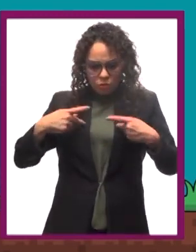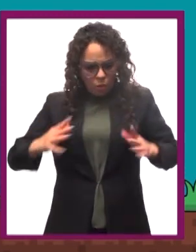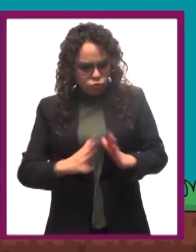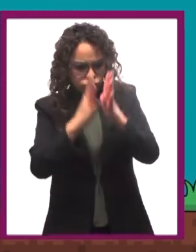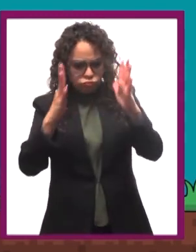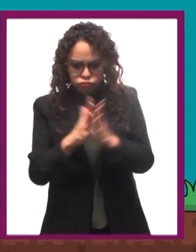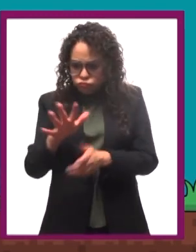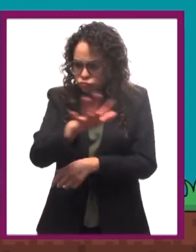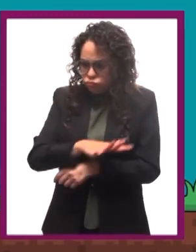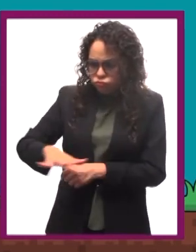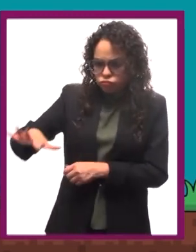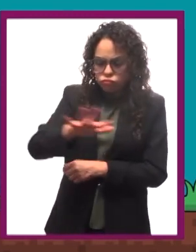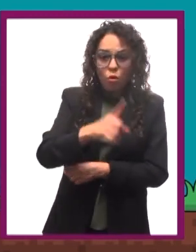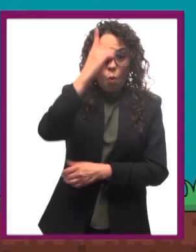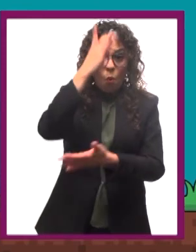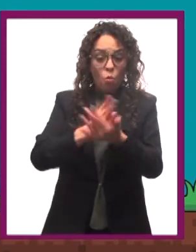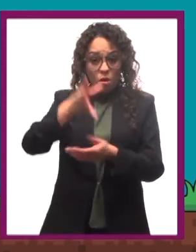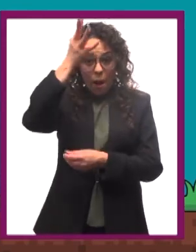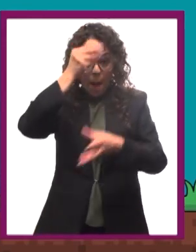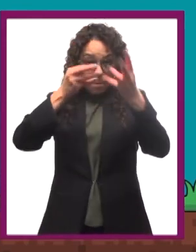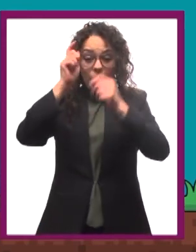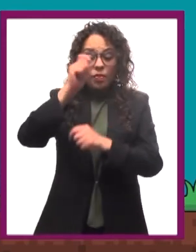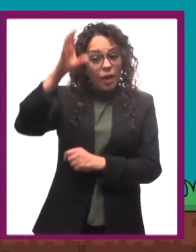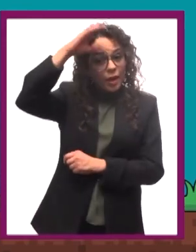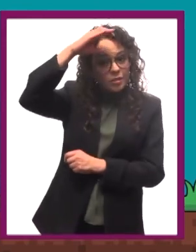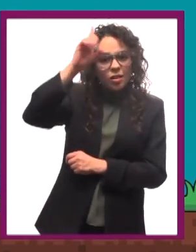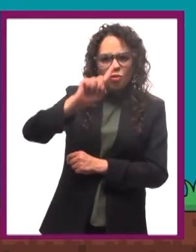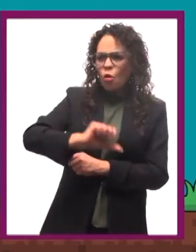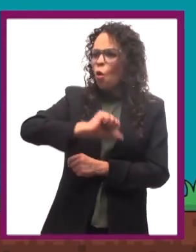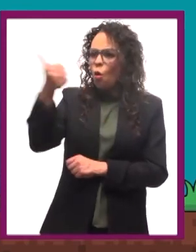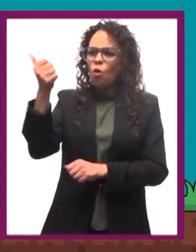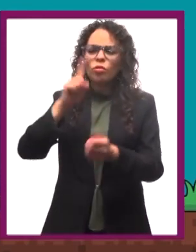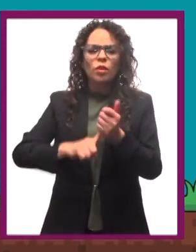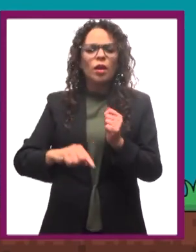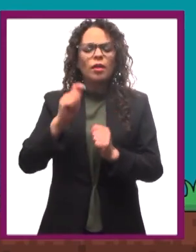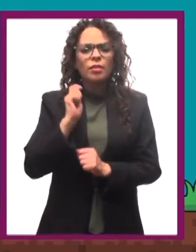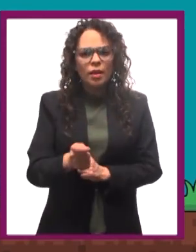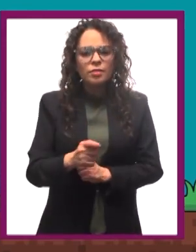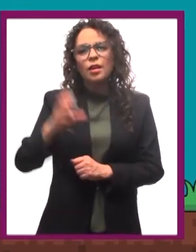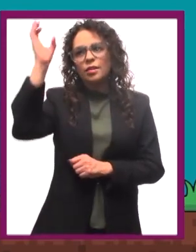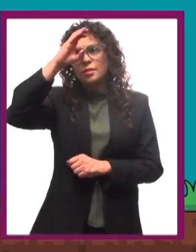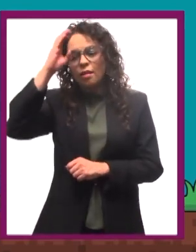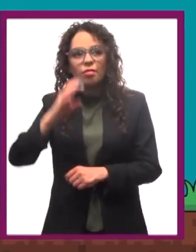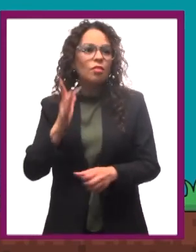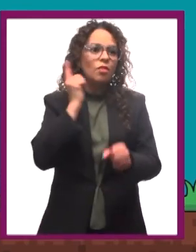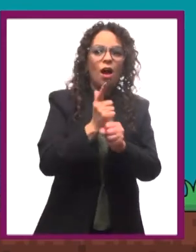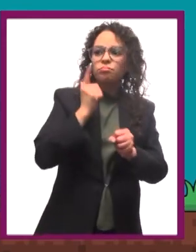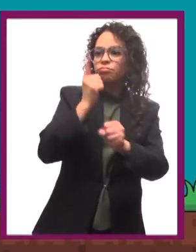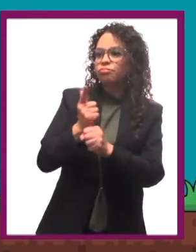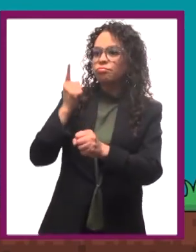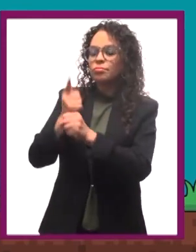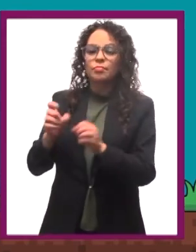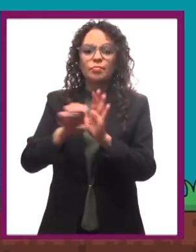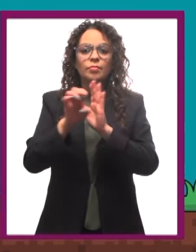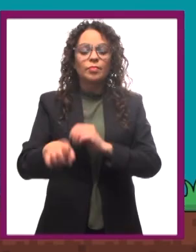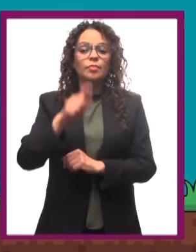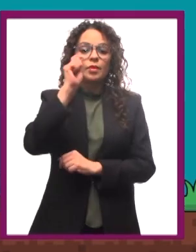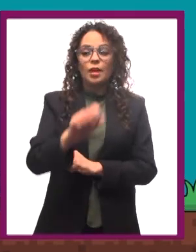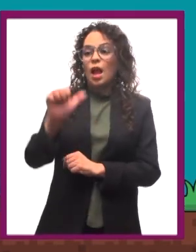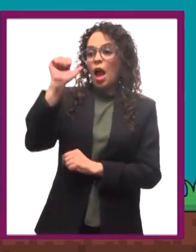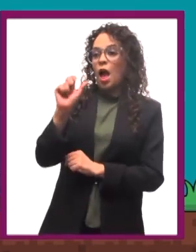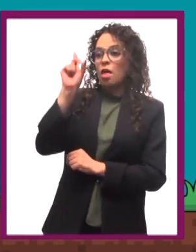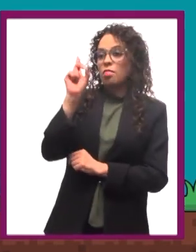montón de personas participando, donde no solo aprenden sobre cuestiones científicas, sino que contribuyen a descubrimientos científicos como, no